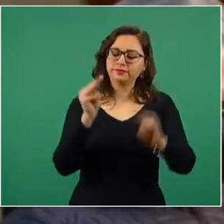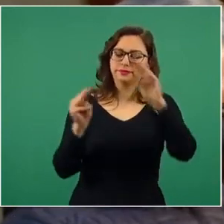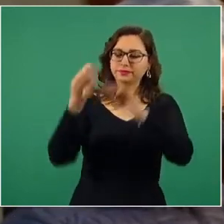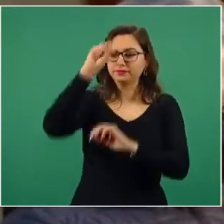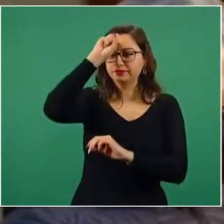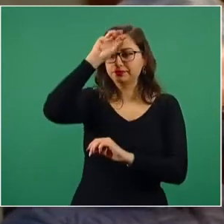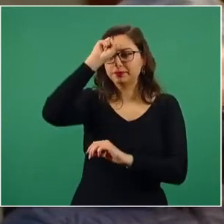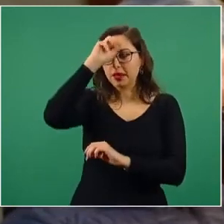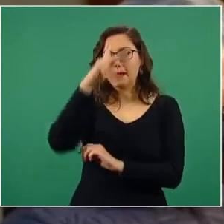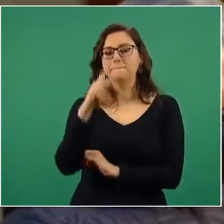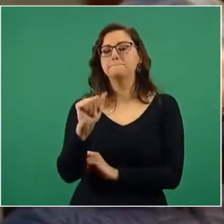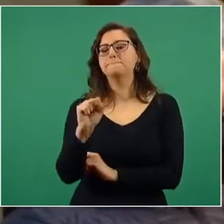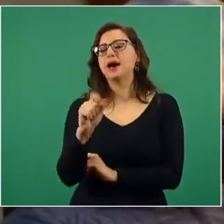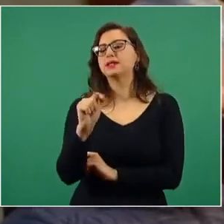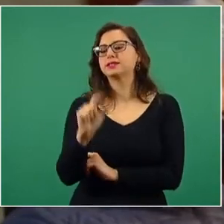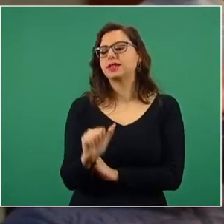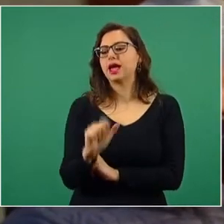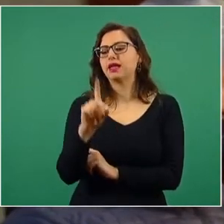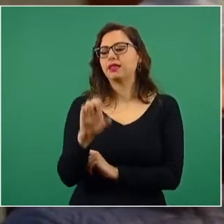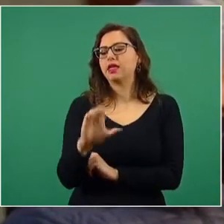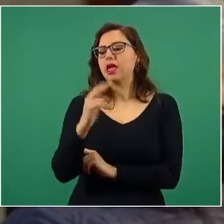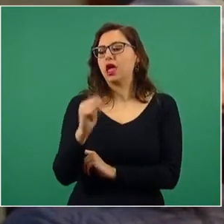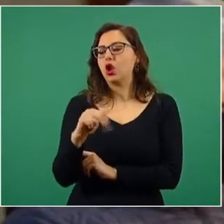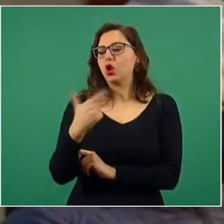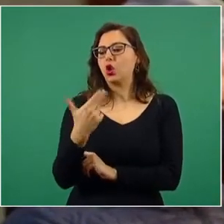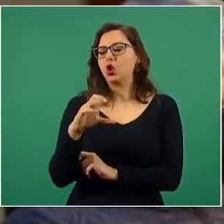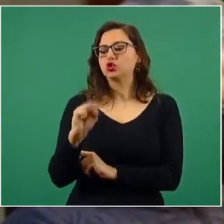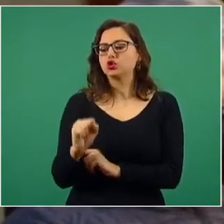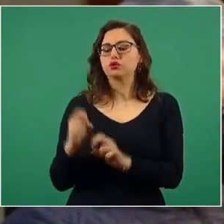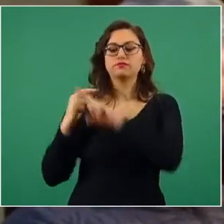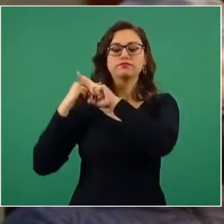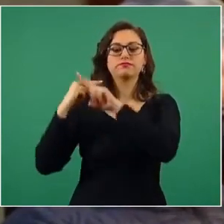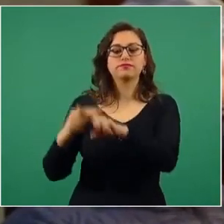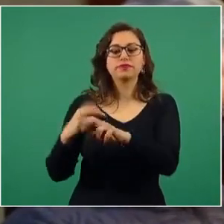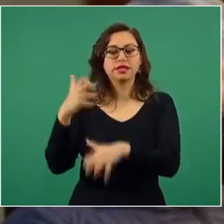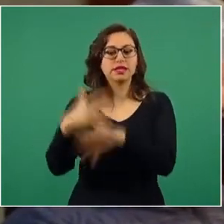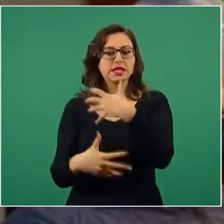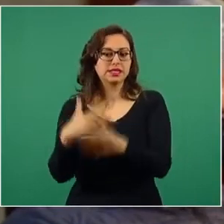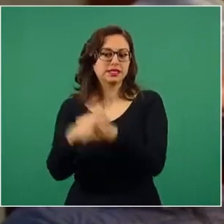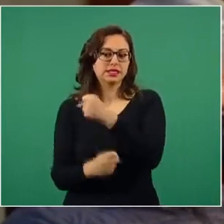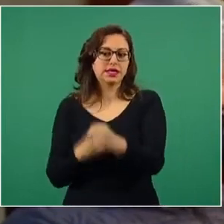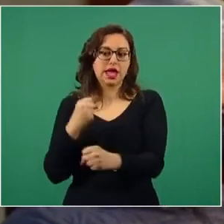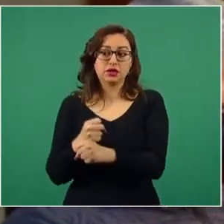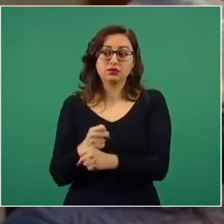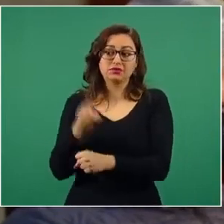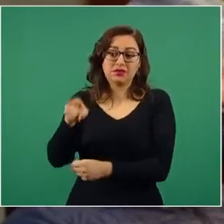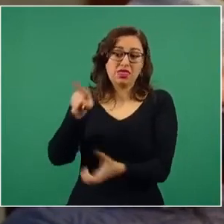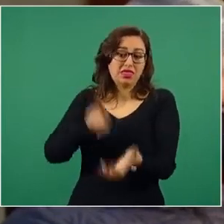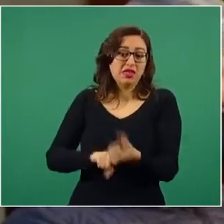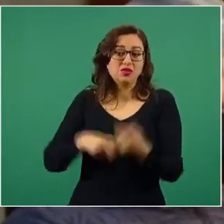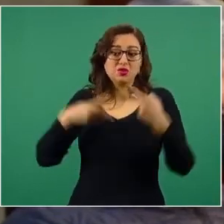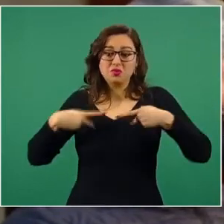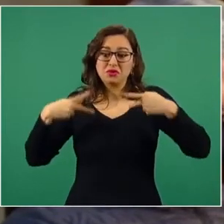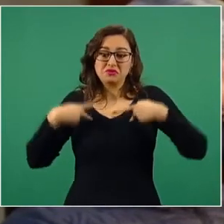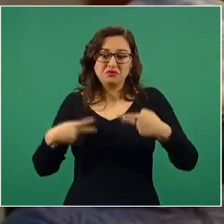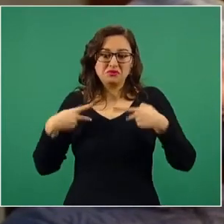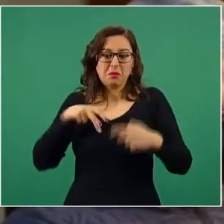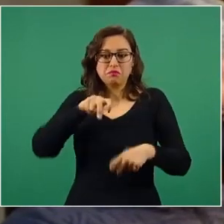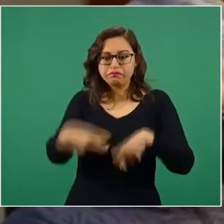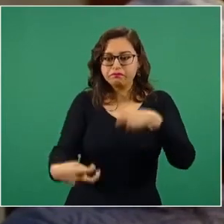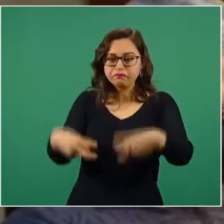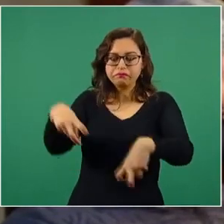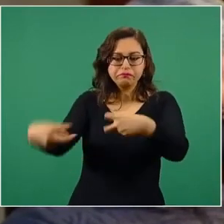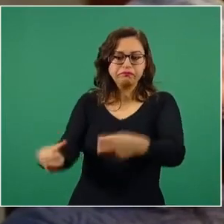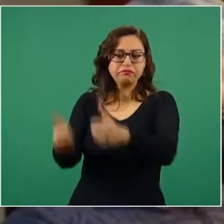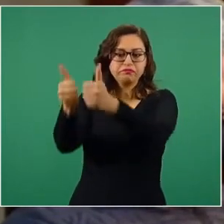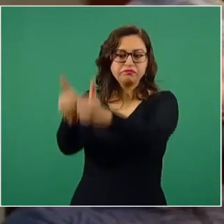con familiares de las personas que quedaron en ese siniestro, nos comentan que un